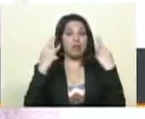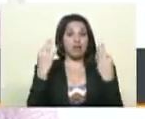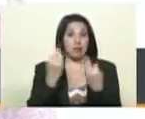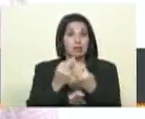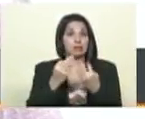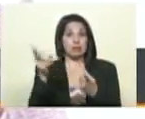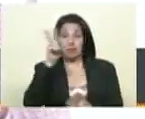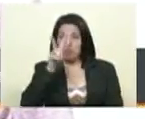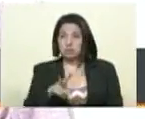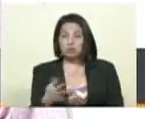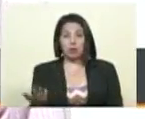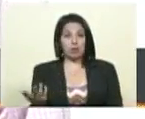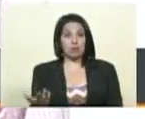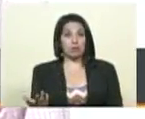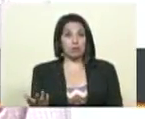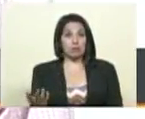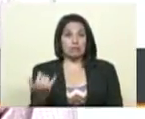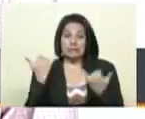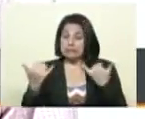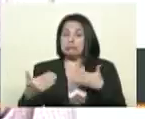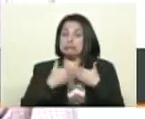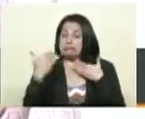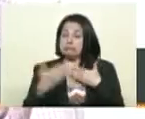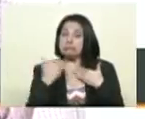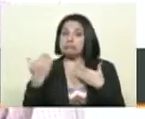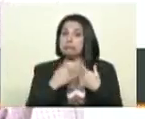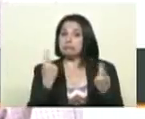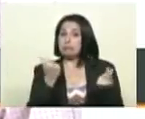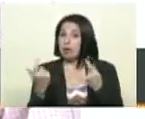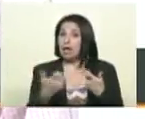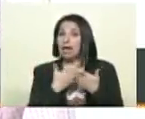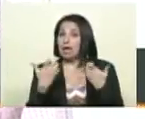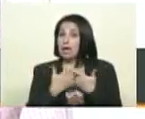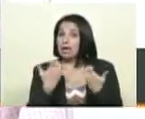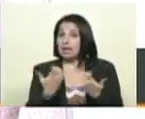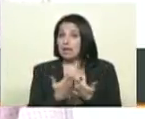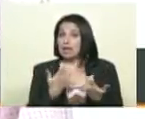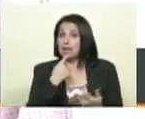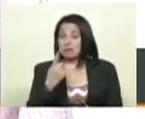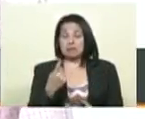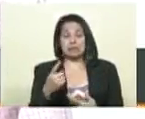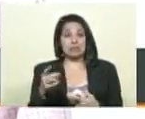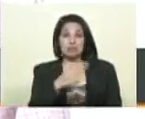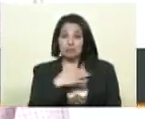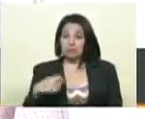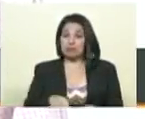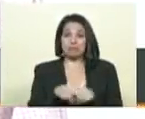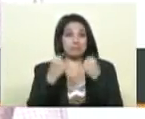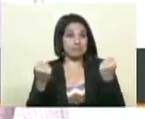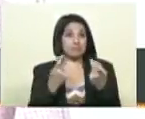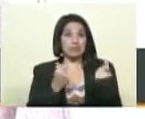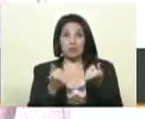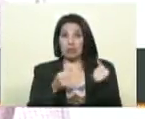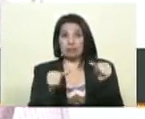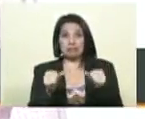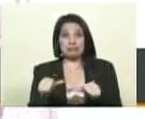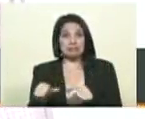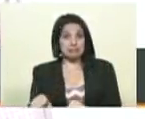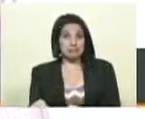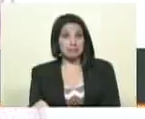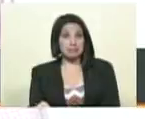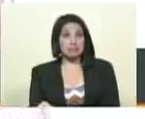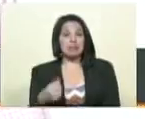venezolano ya bastante golpeada por la guerra económica creo que fue lenin quien dijo si quieres destruir un país destruye su moneda y